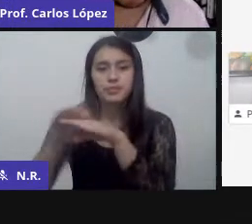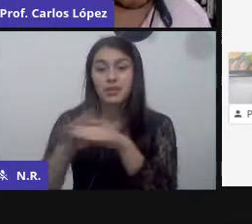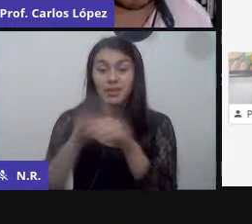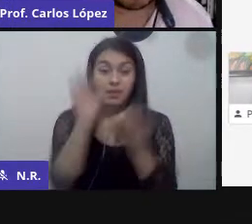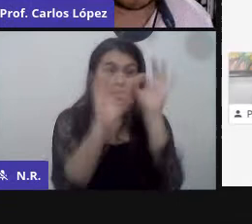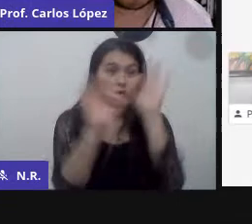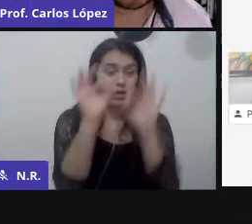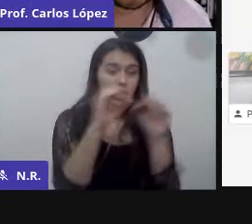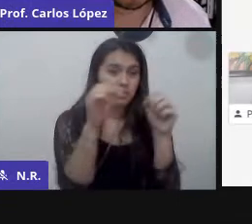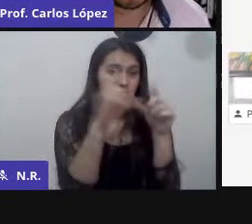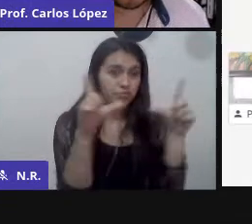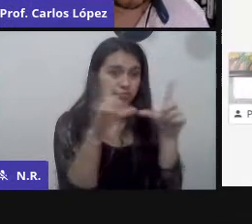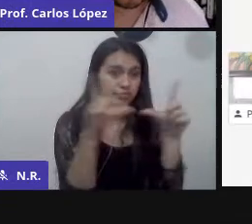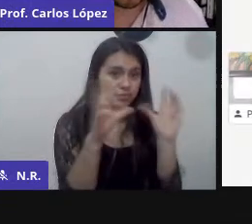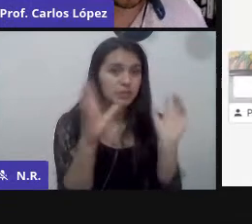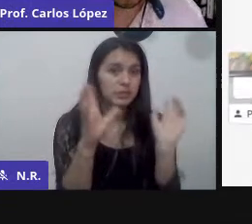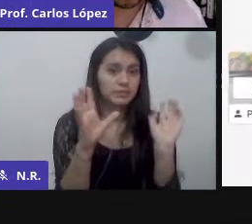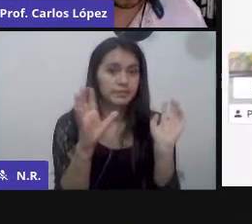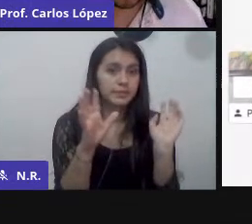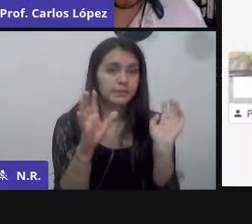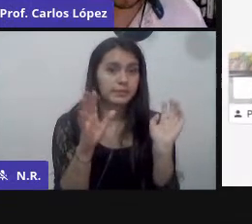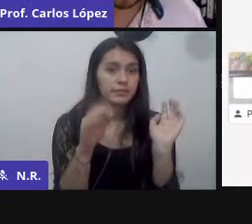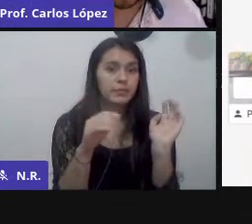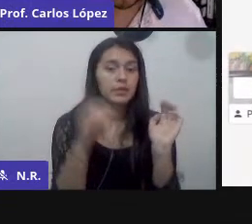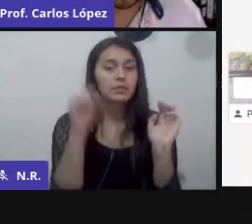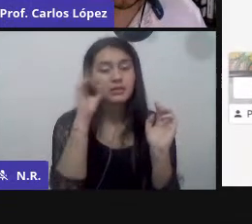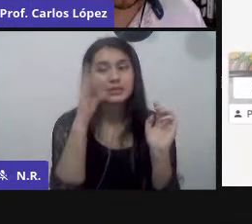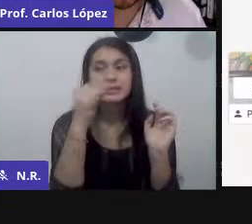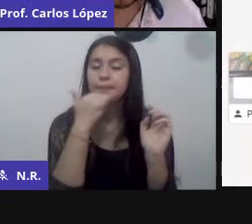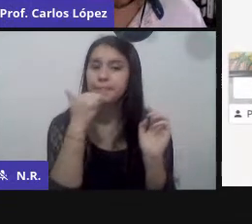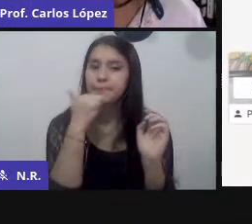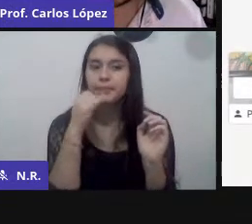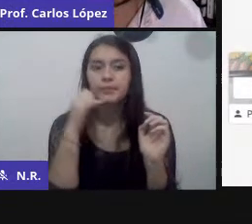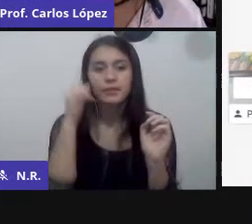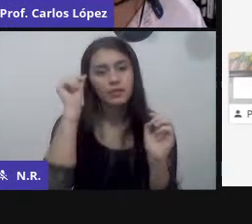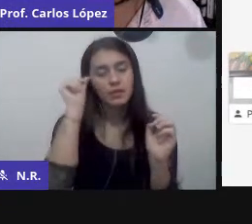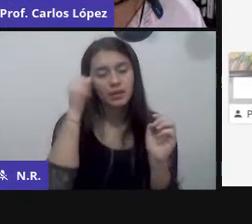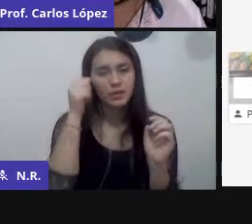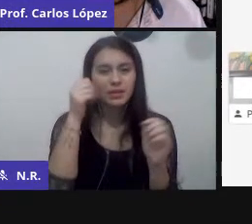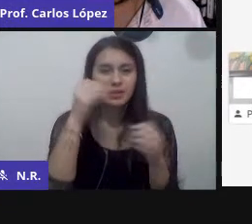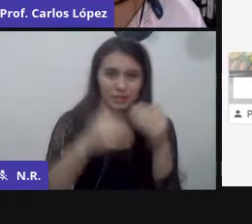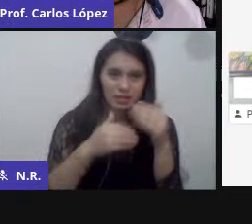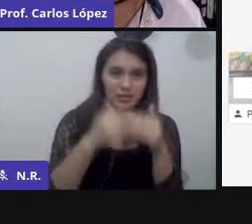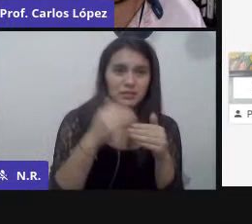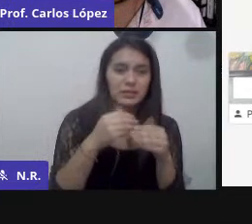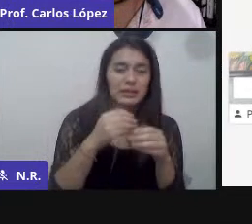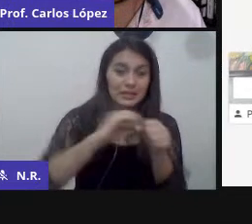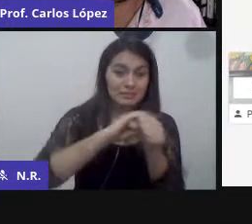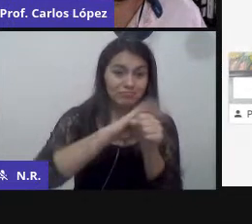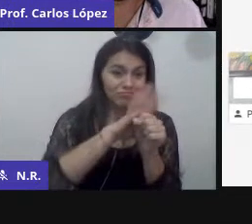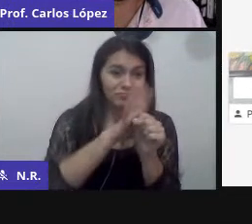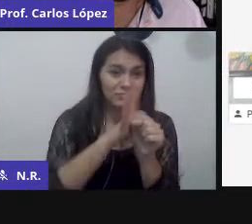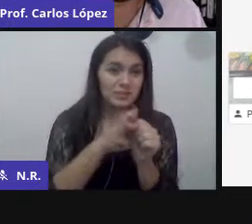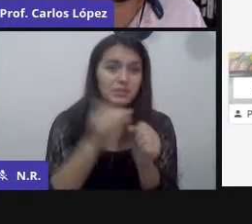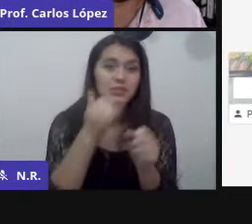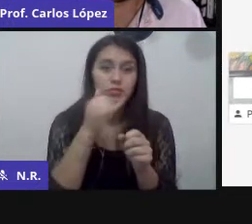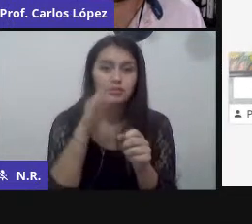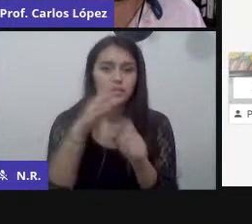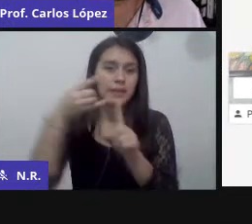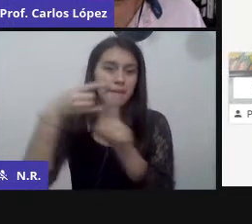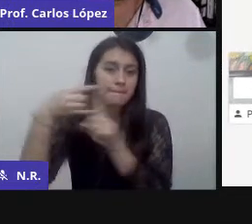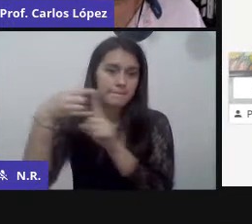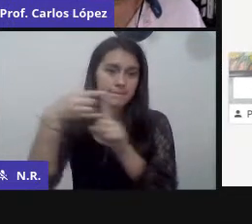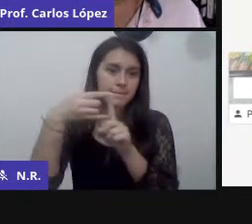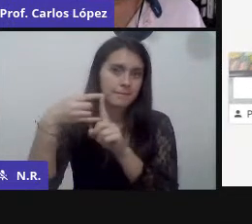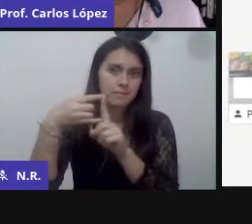las pantallas que comparten. Si bien recuerdan, al inicio de esta pandemia, el llamado Zoom bombing, que